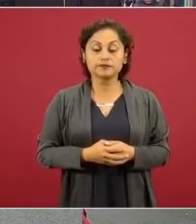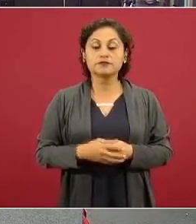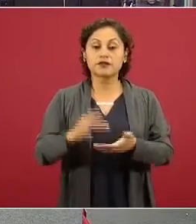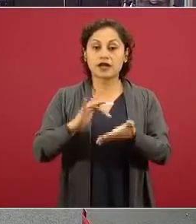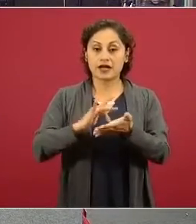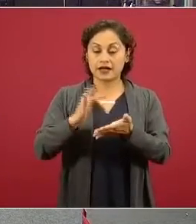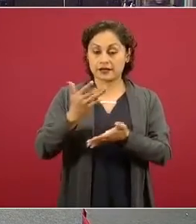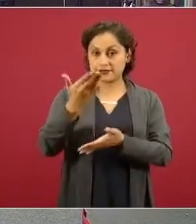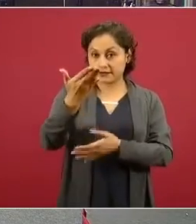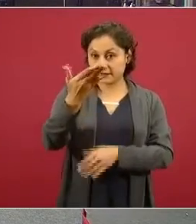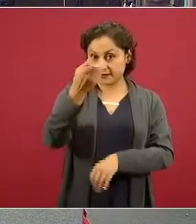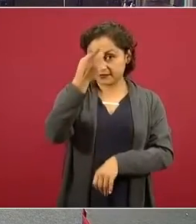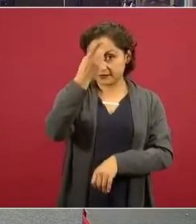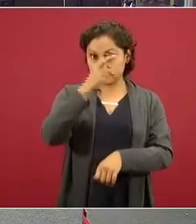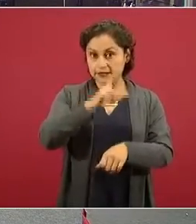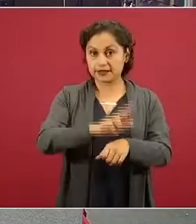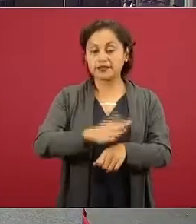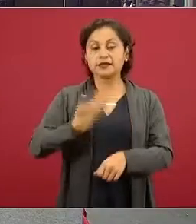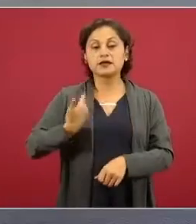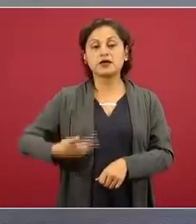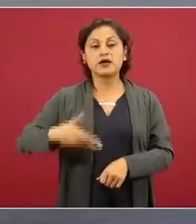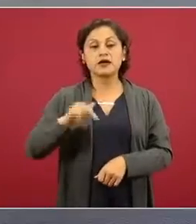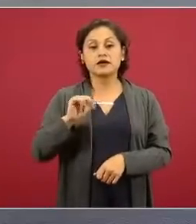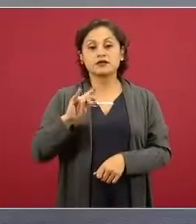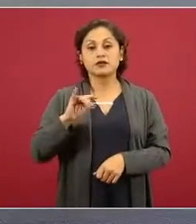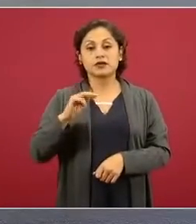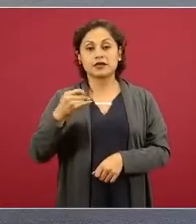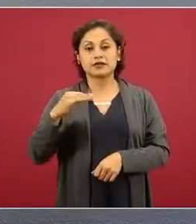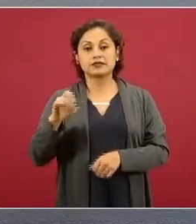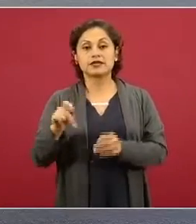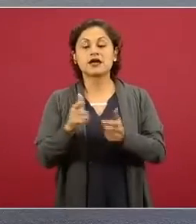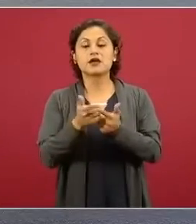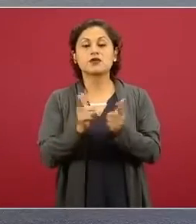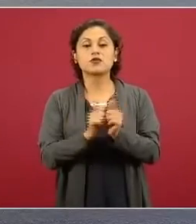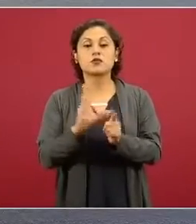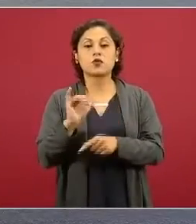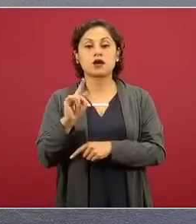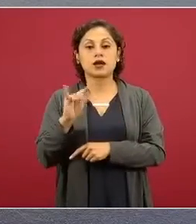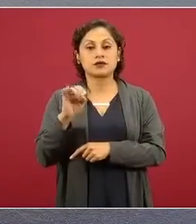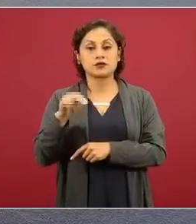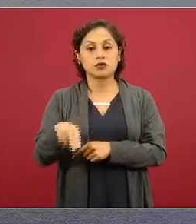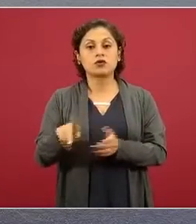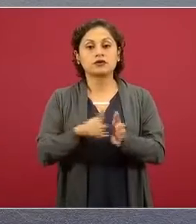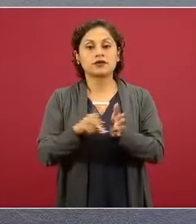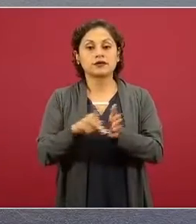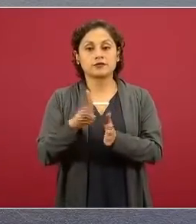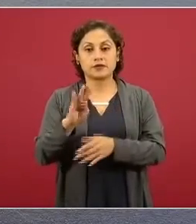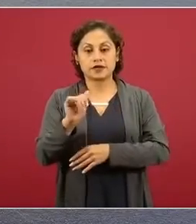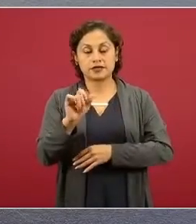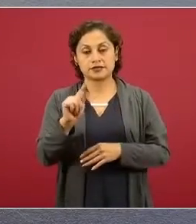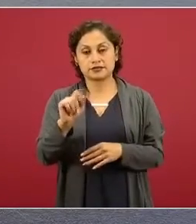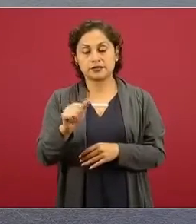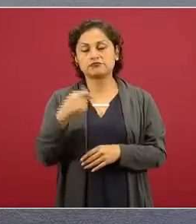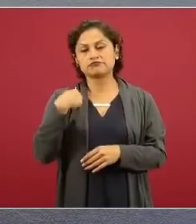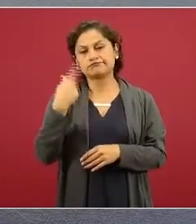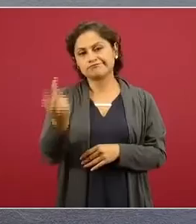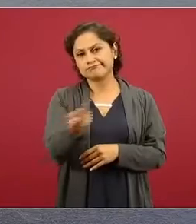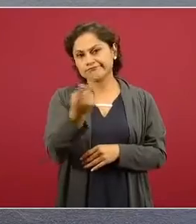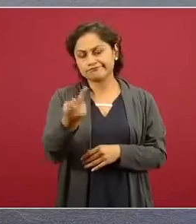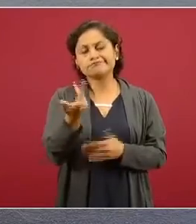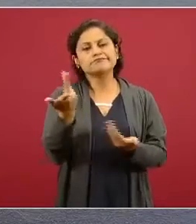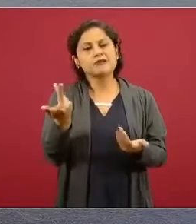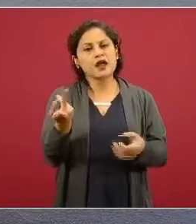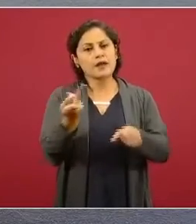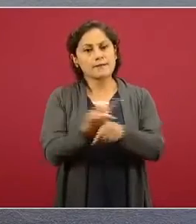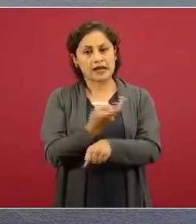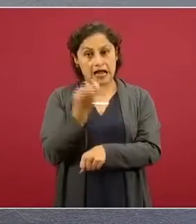Gracias, director. Buenas noches, Héctor García, de Diario Vasta y Grupo Cantón. Le quiero preguntar entonces, con estas previsiones que están haciendo o con